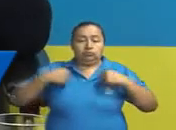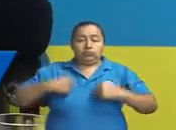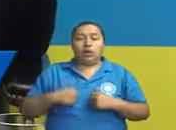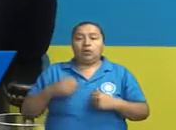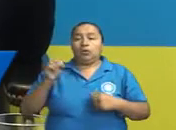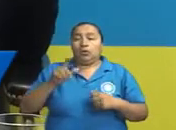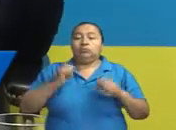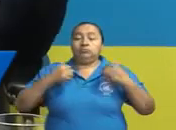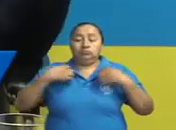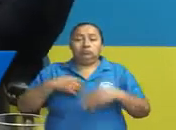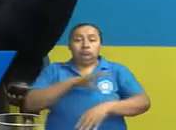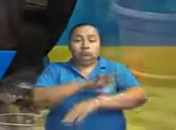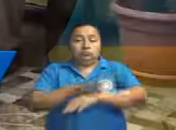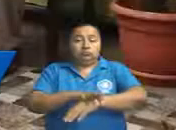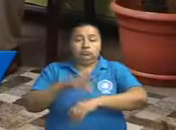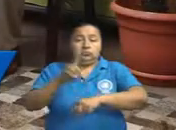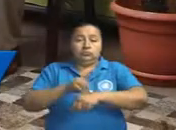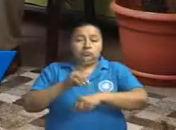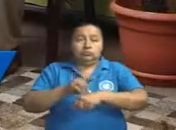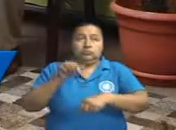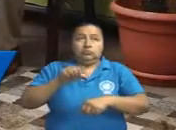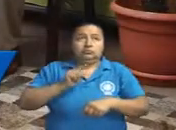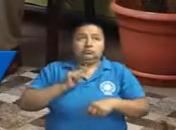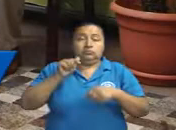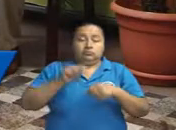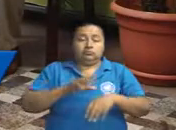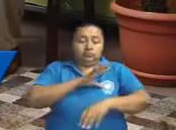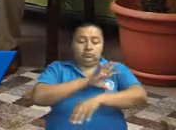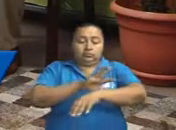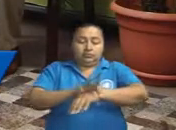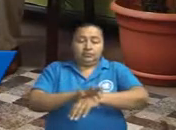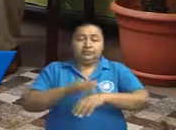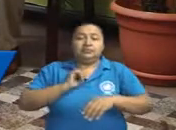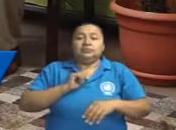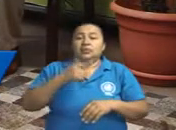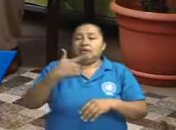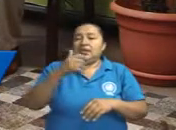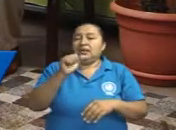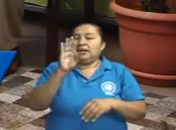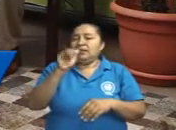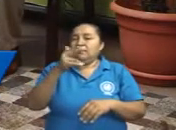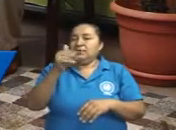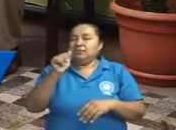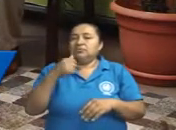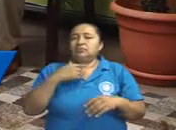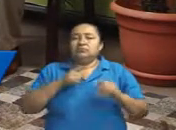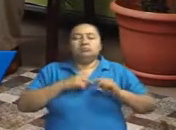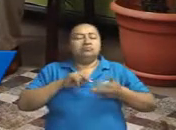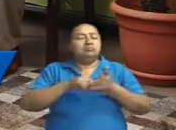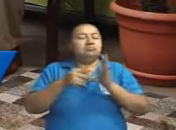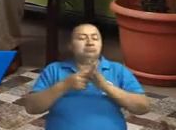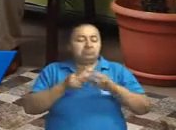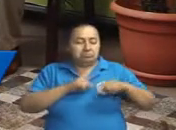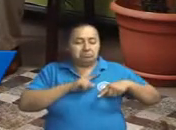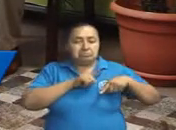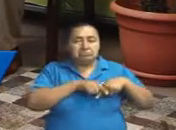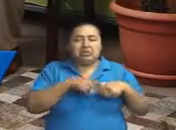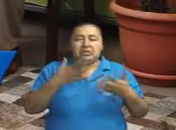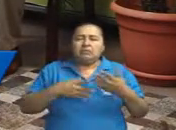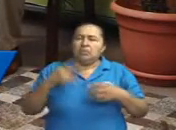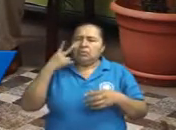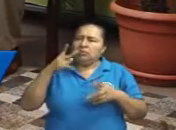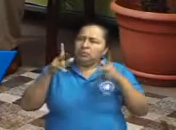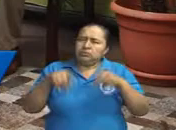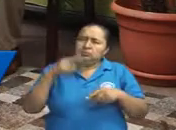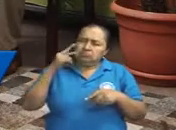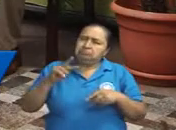camisa, de la ¿cómo se llama? Gabacha. Sí, ¿qué significa este lazo? Los amigos quizás miran en la calle